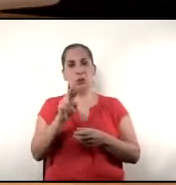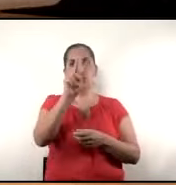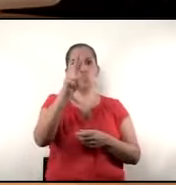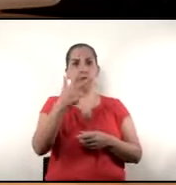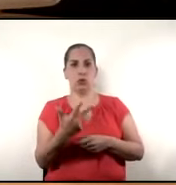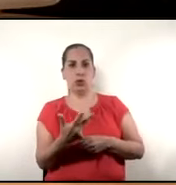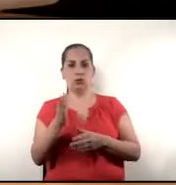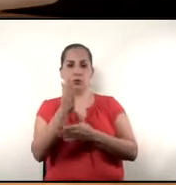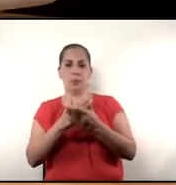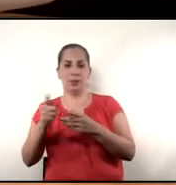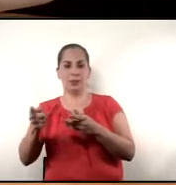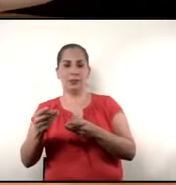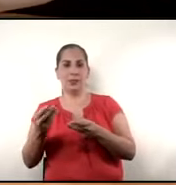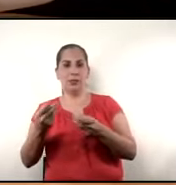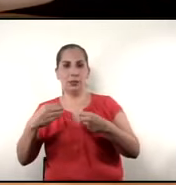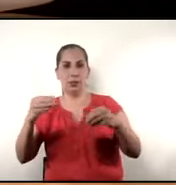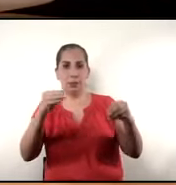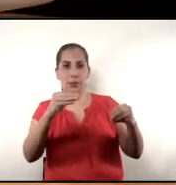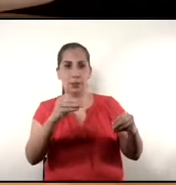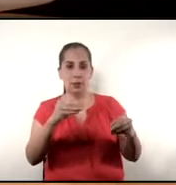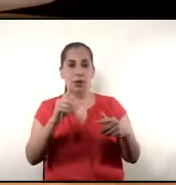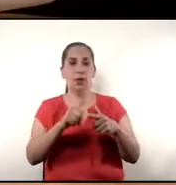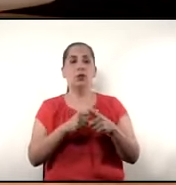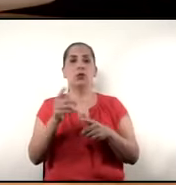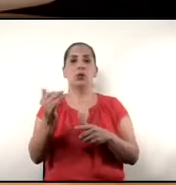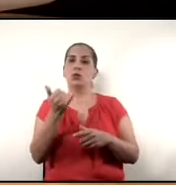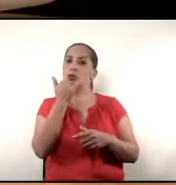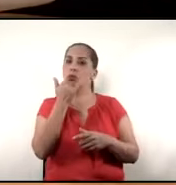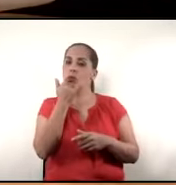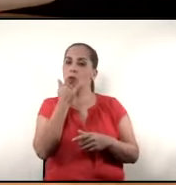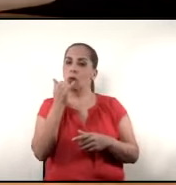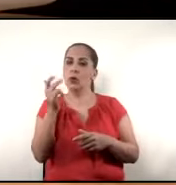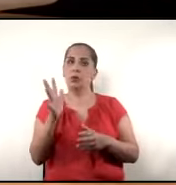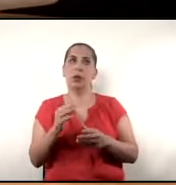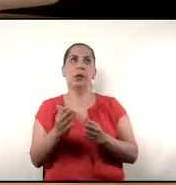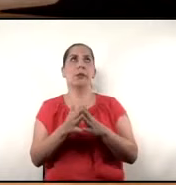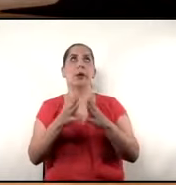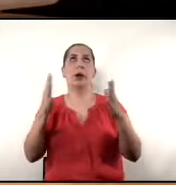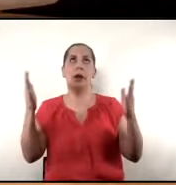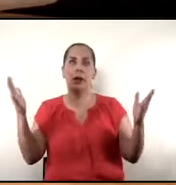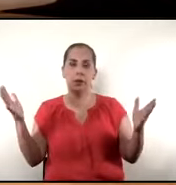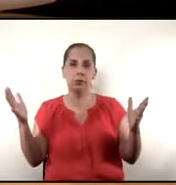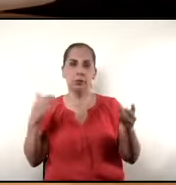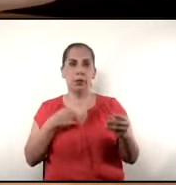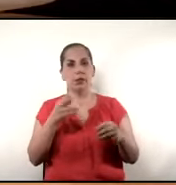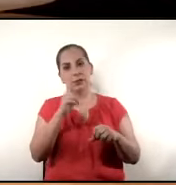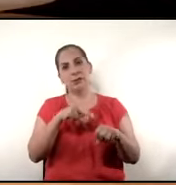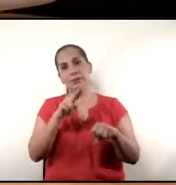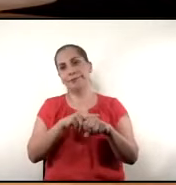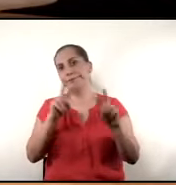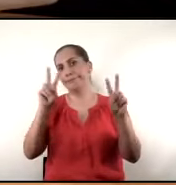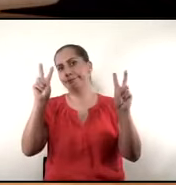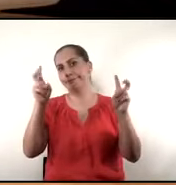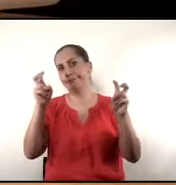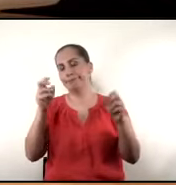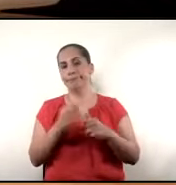entonces sus ineficiencias se traducen en altos márgenes de intermediación que se convierten en la norma del mercado.